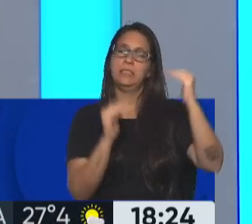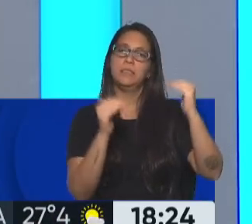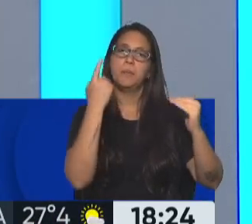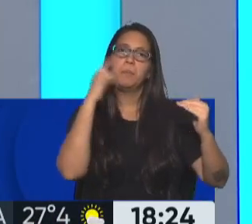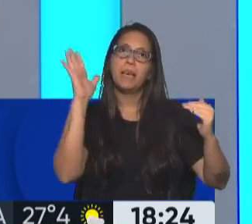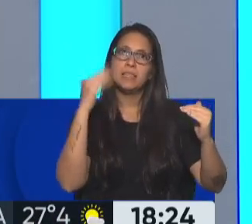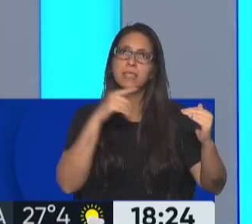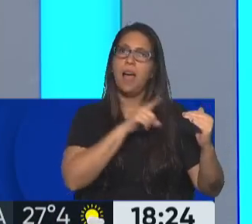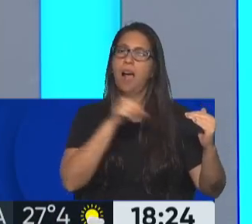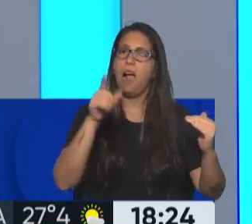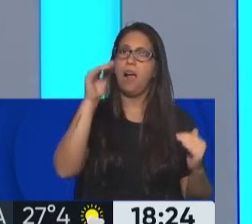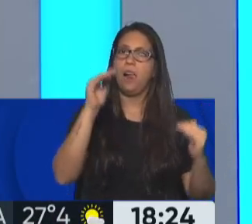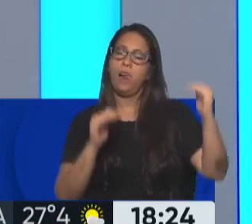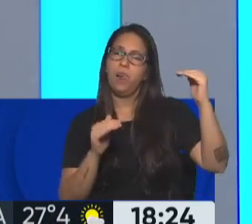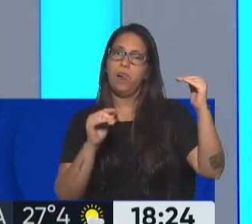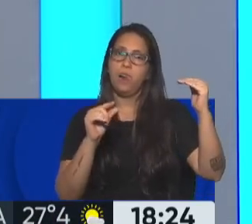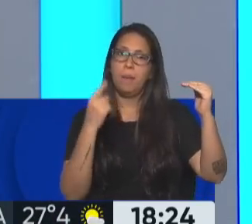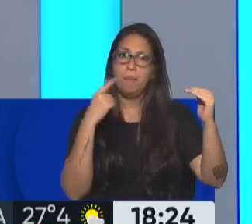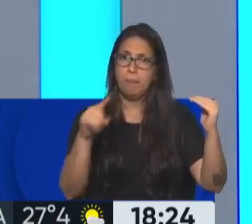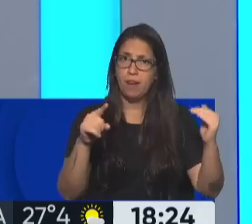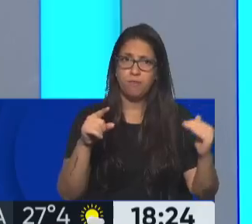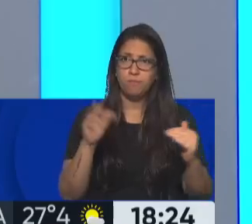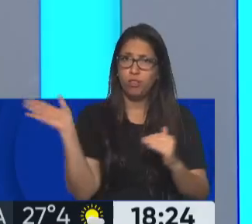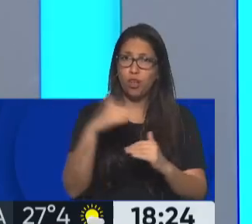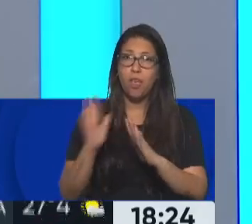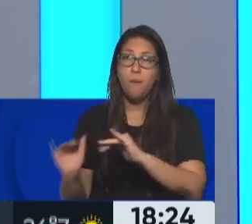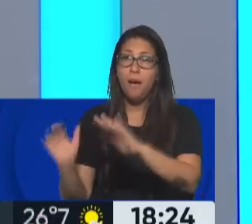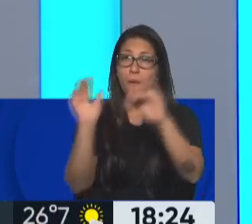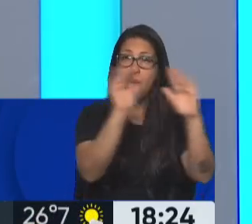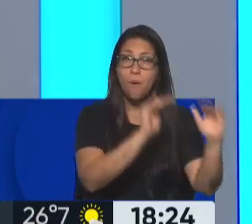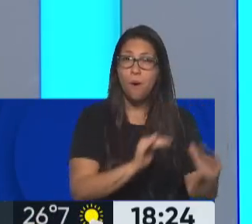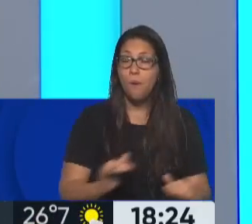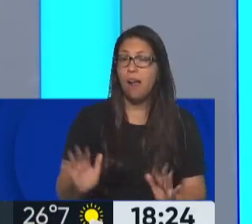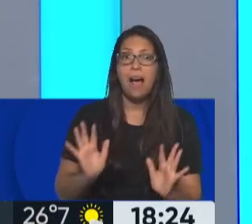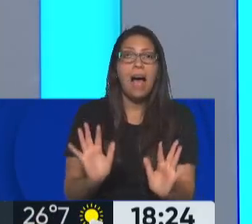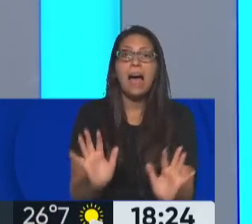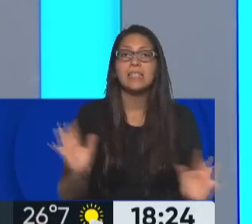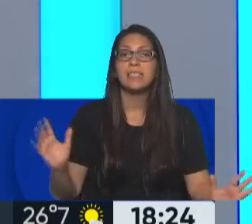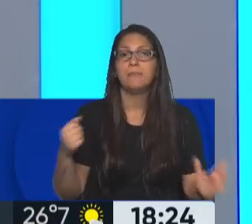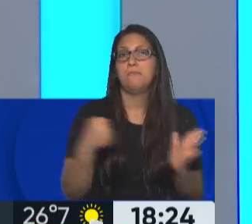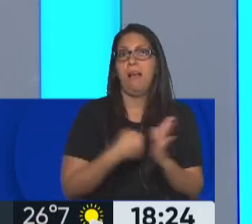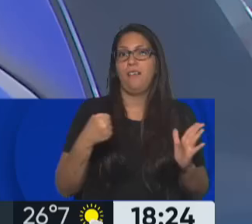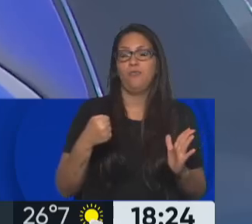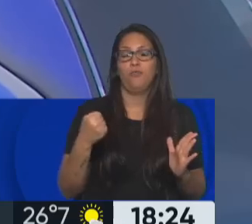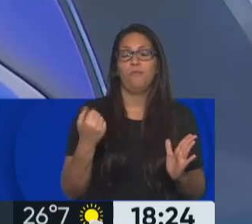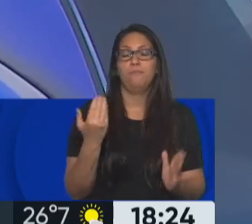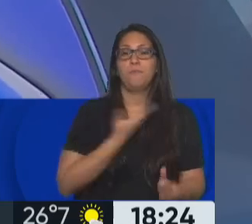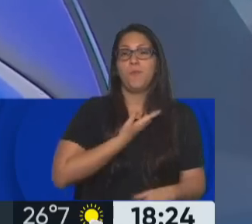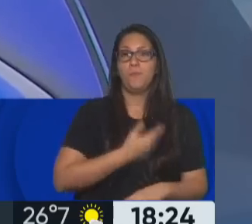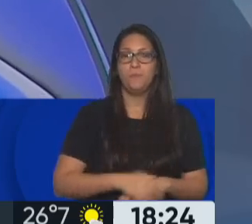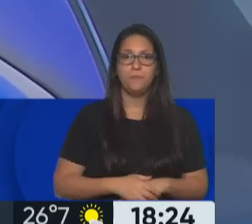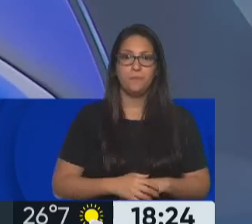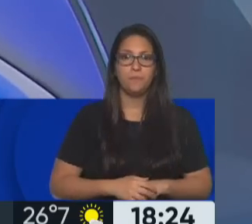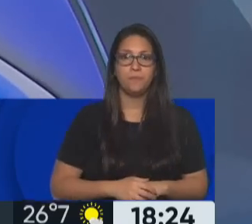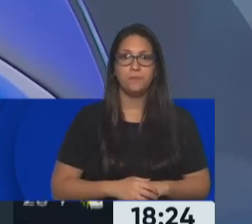ser atacado, pero es un fenómeno estructural también. Y con los fenómenos estructurales, bueno, te pasan un poco por arriba. Bueno, hablando de la